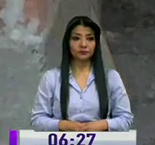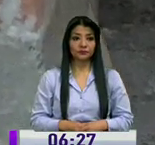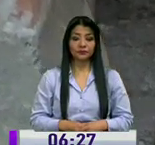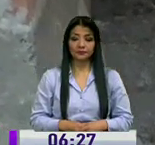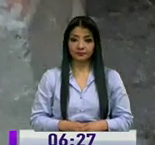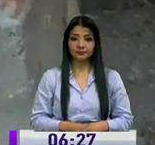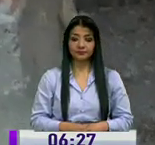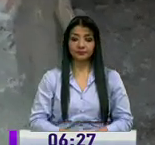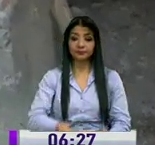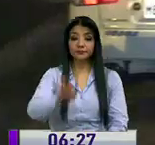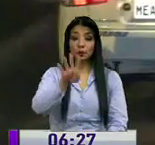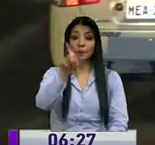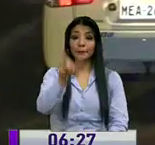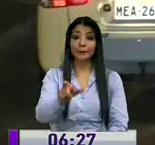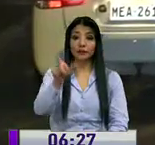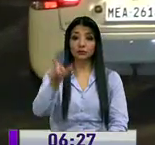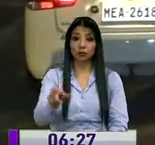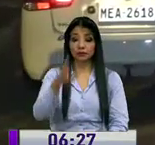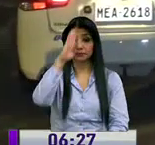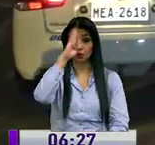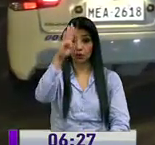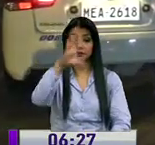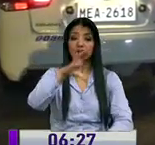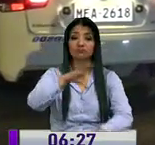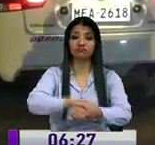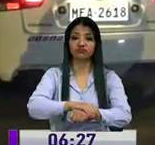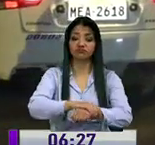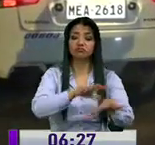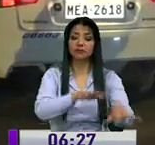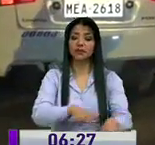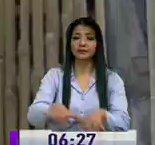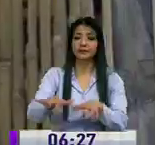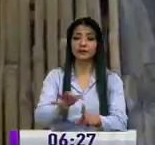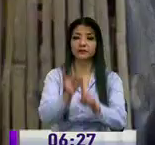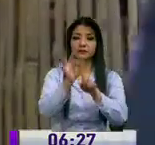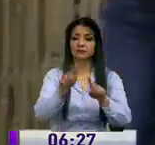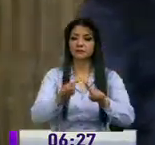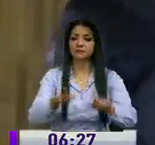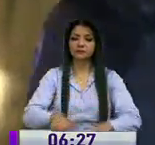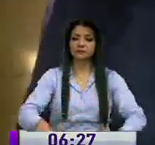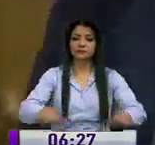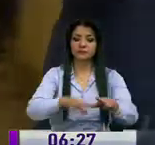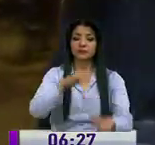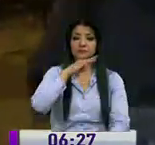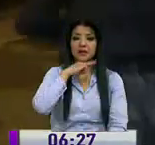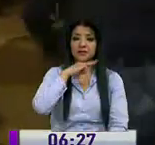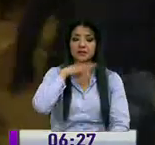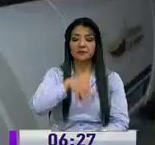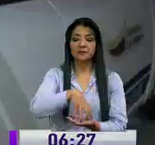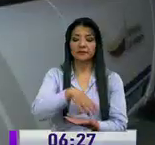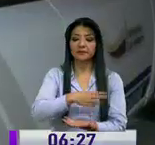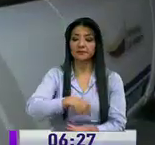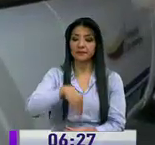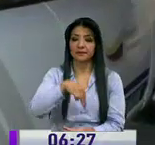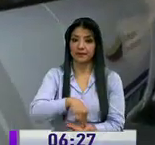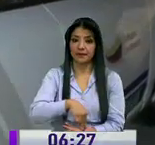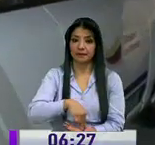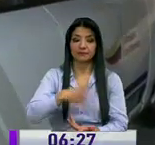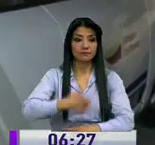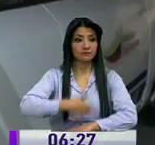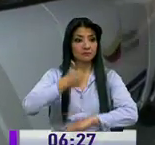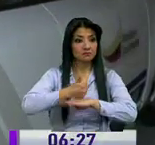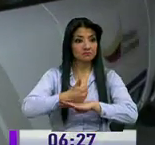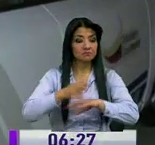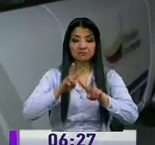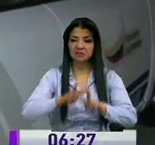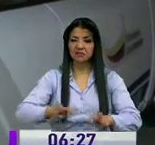4 personas fueron detenidas por la policía durante operativos ejecutados en varios sectores de Manta en la provincia de Manabí. Las autoridades investigan